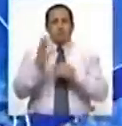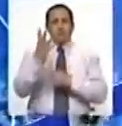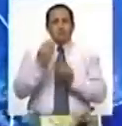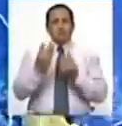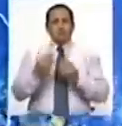bosques